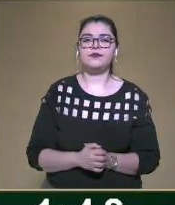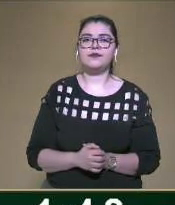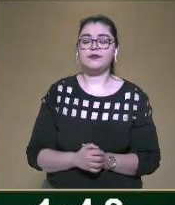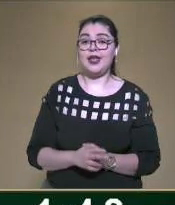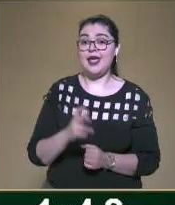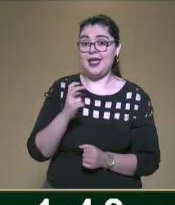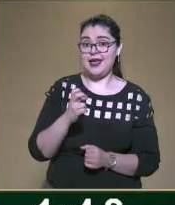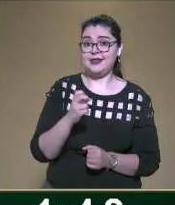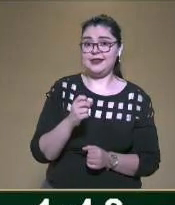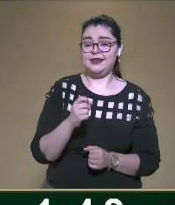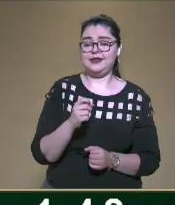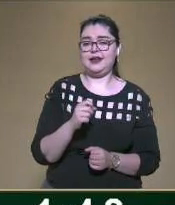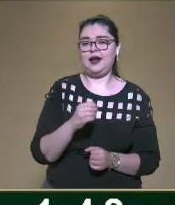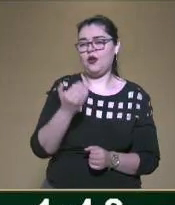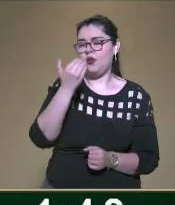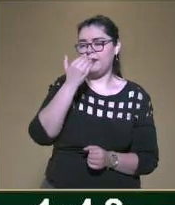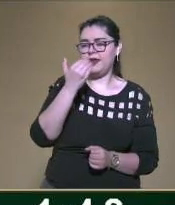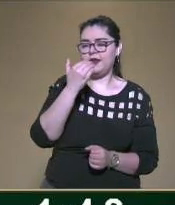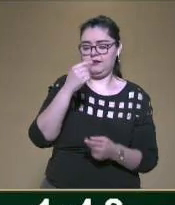se denomina